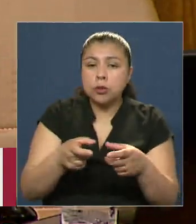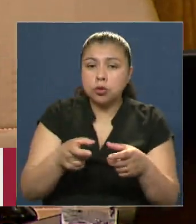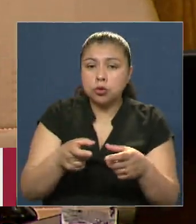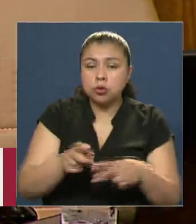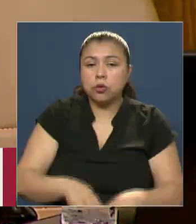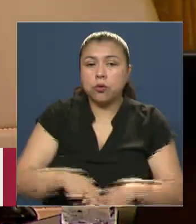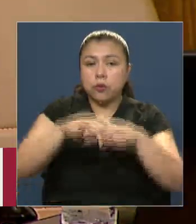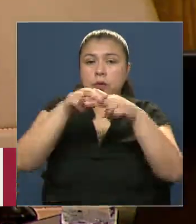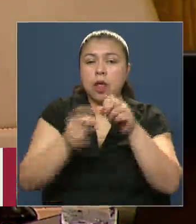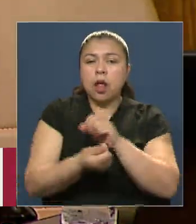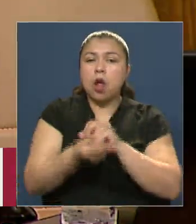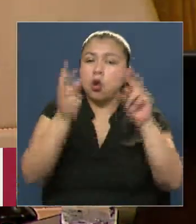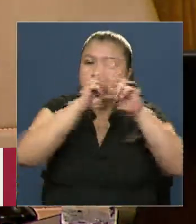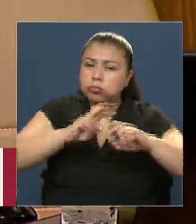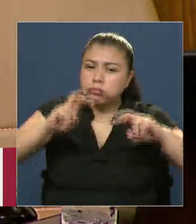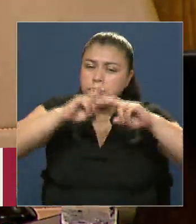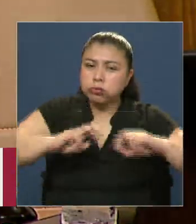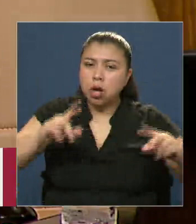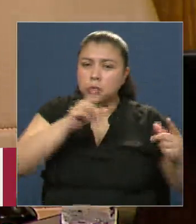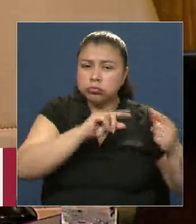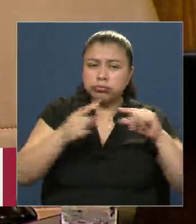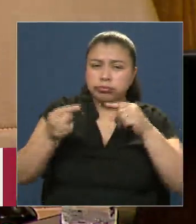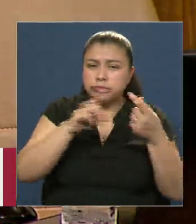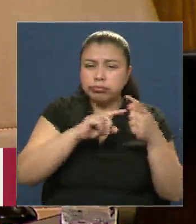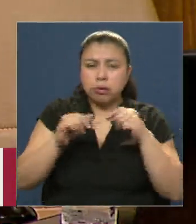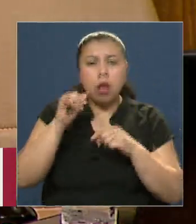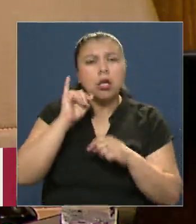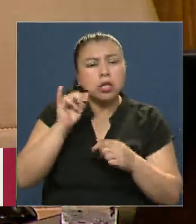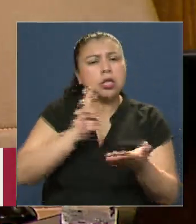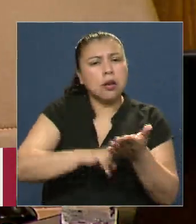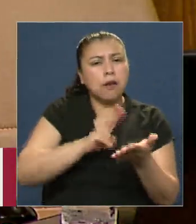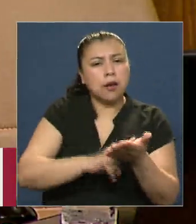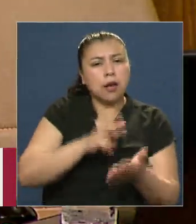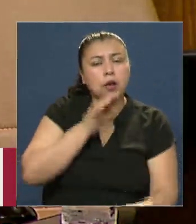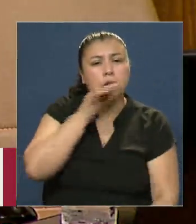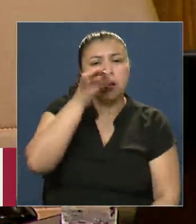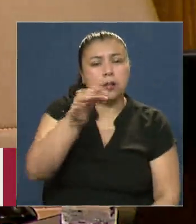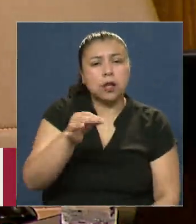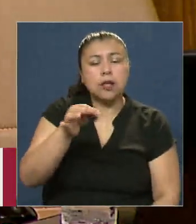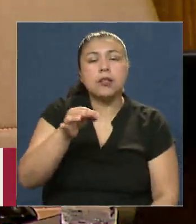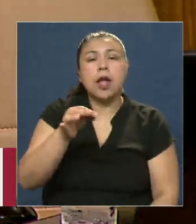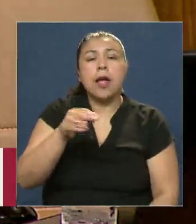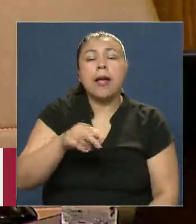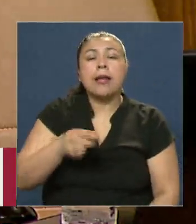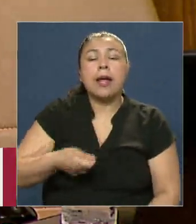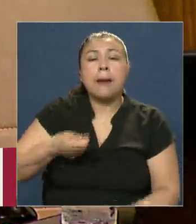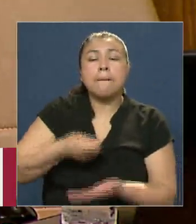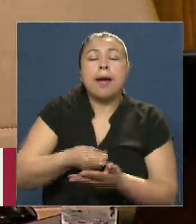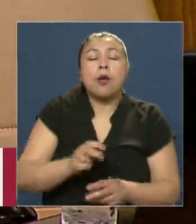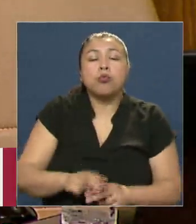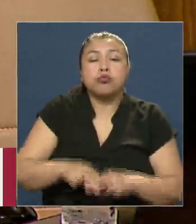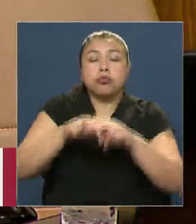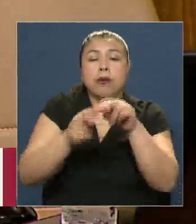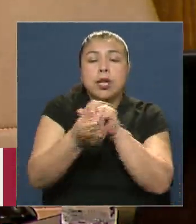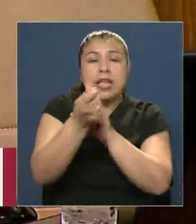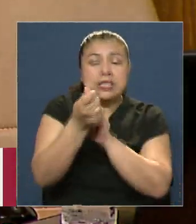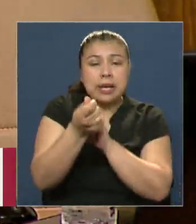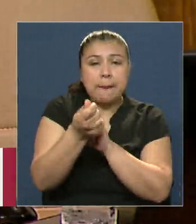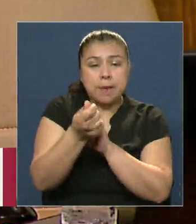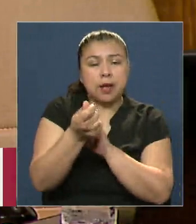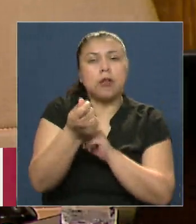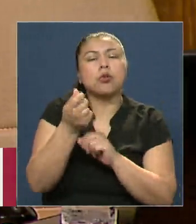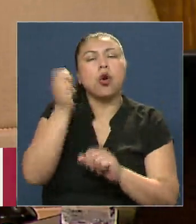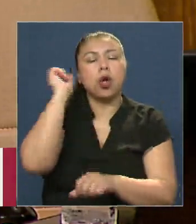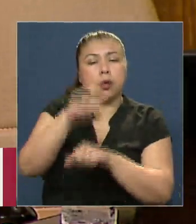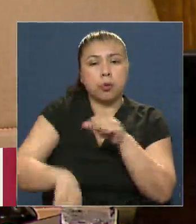que analizamos fue lo siguiente. Es cierto que se plantean que el financiamiento es en base a lo que le